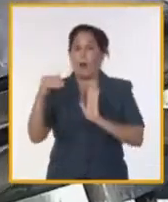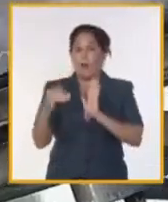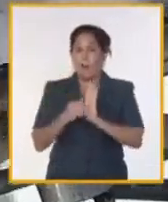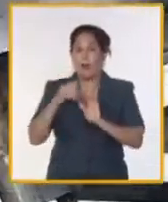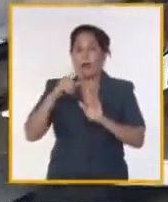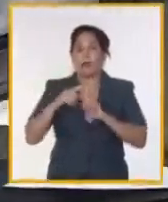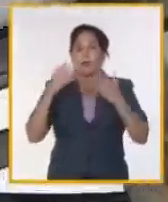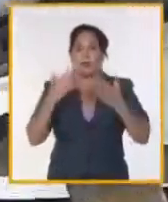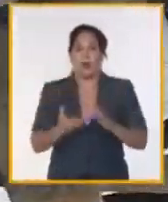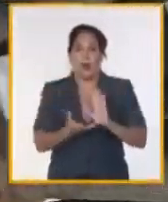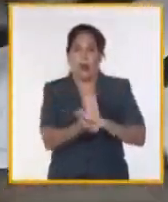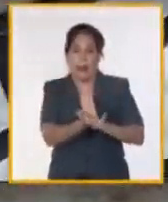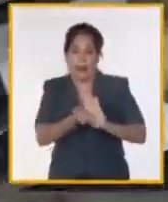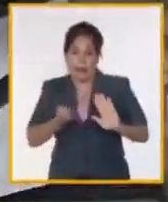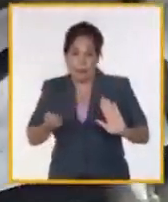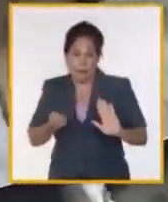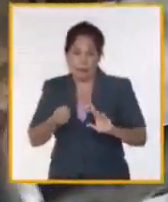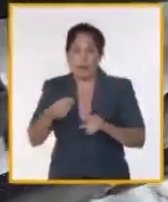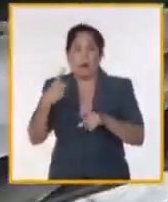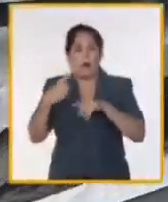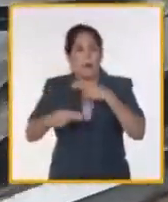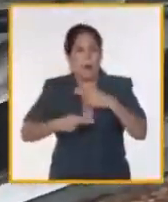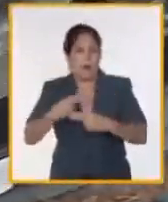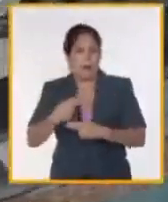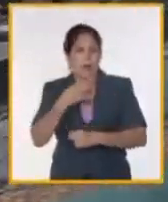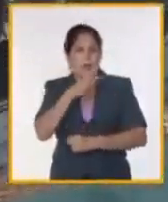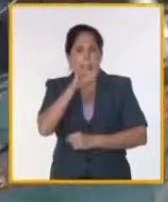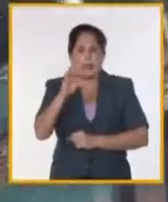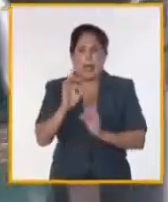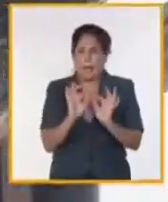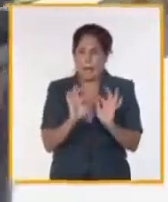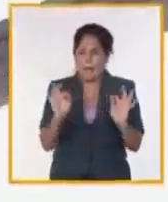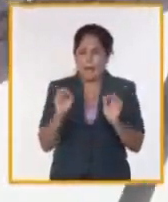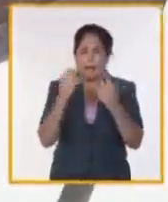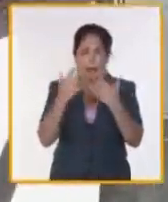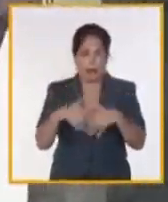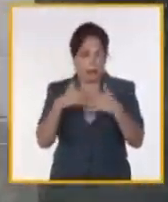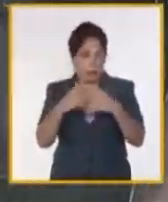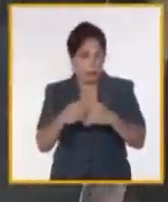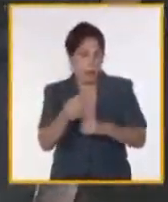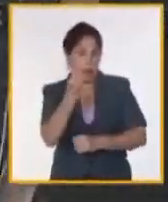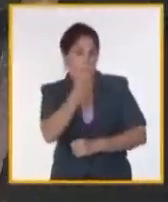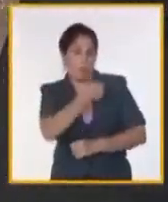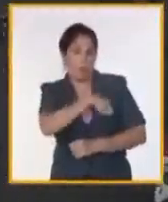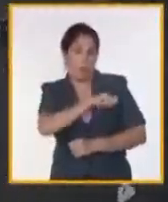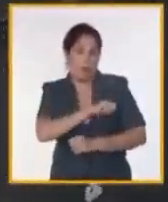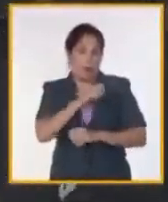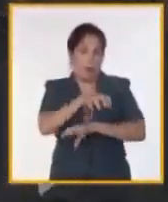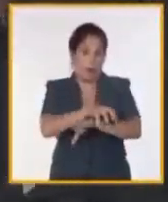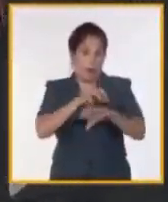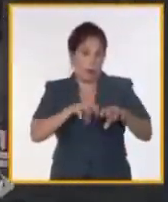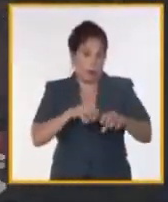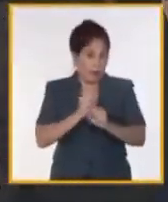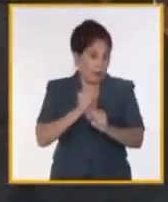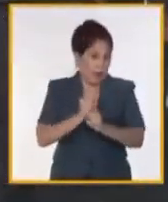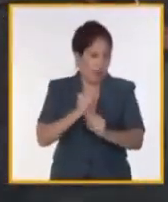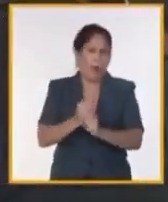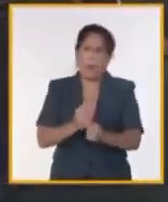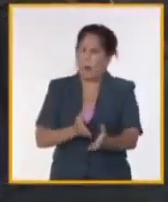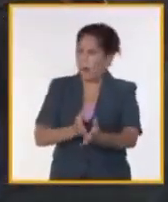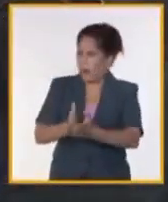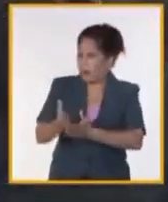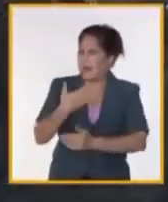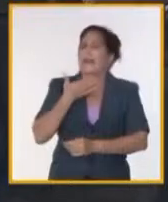extracción de materia prima para la elaboración de sal fina, industrial y el consumo animal. Y sus trabajadores mantienen la